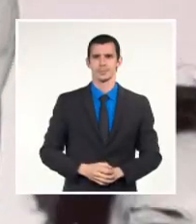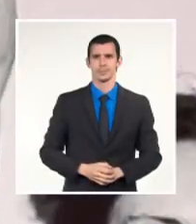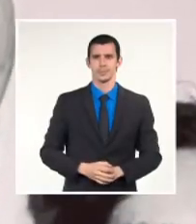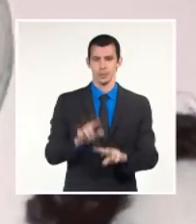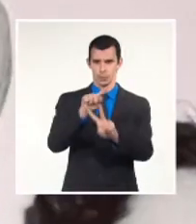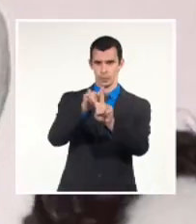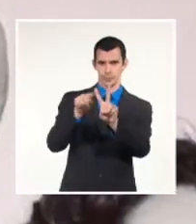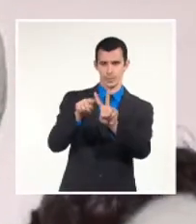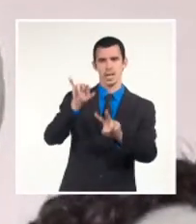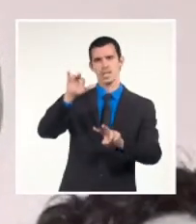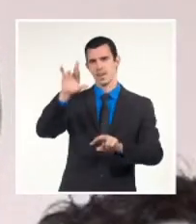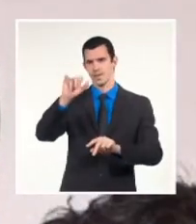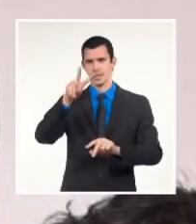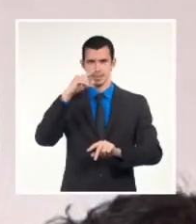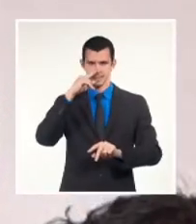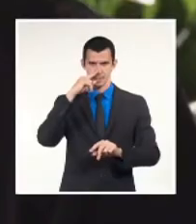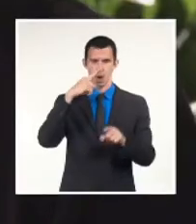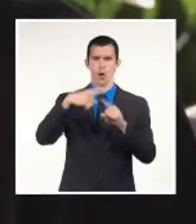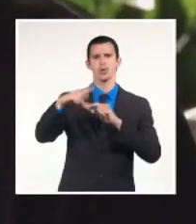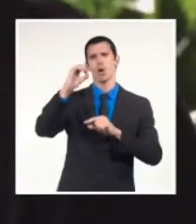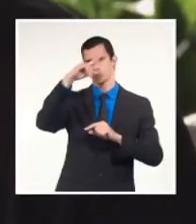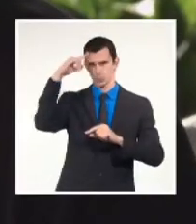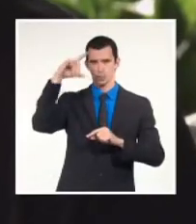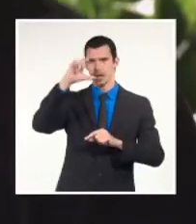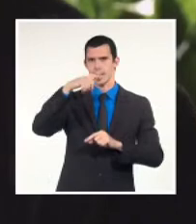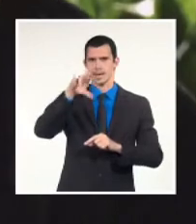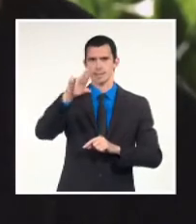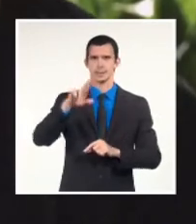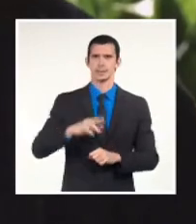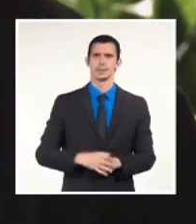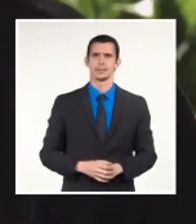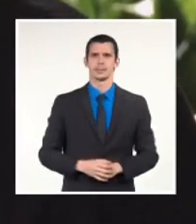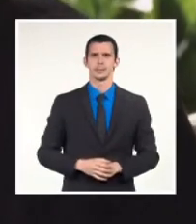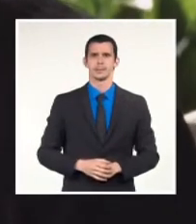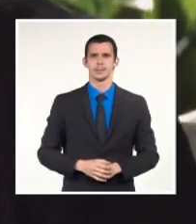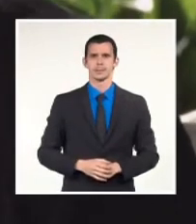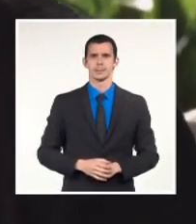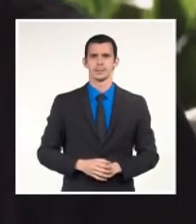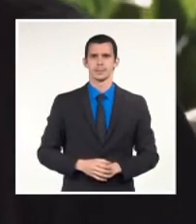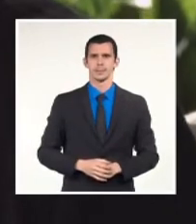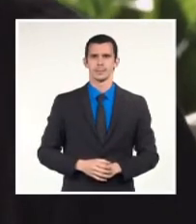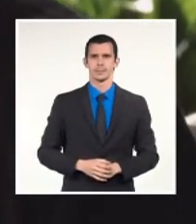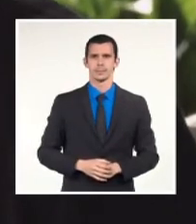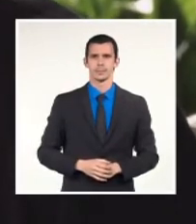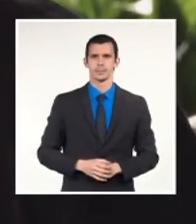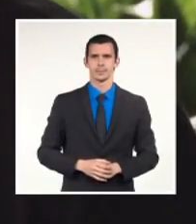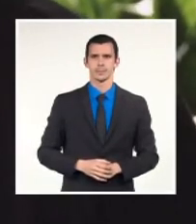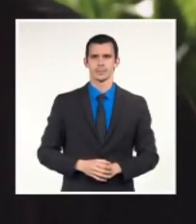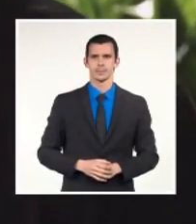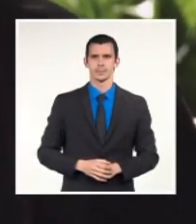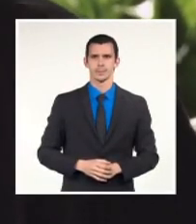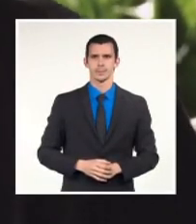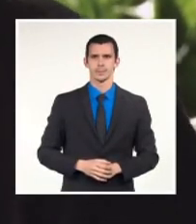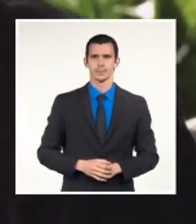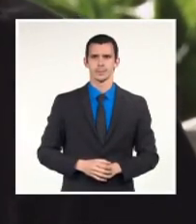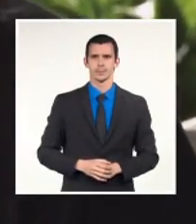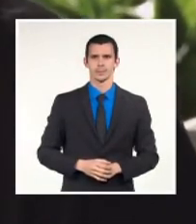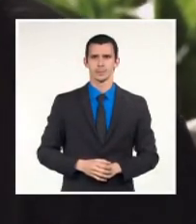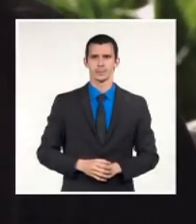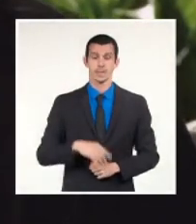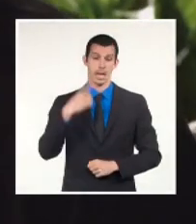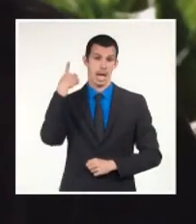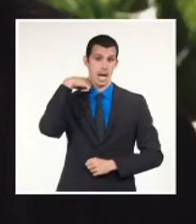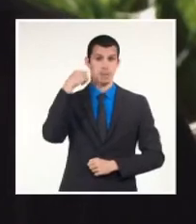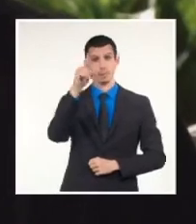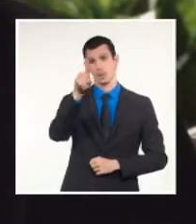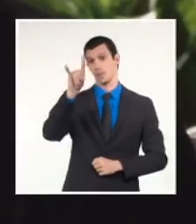Y luego llega Andresito. En Leavenworth. Se da, en 1972, se da una